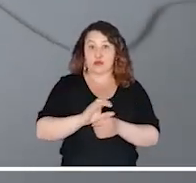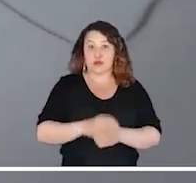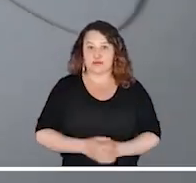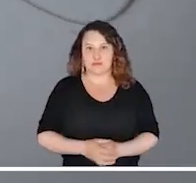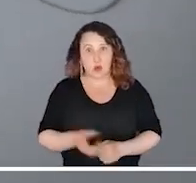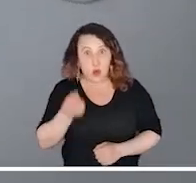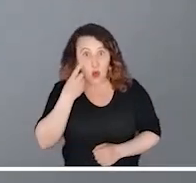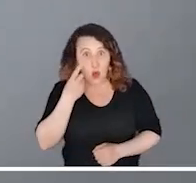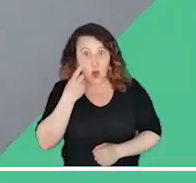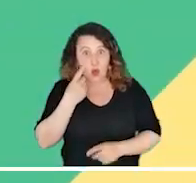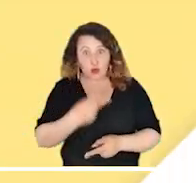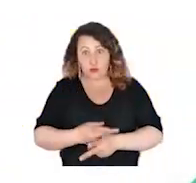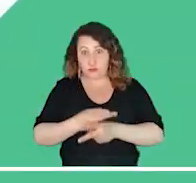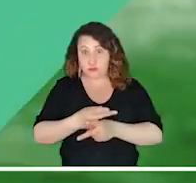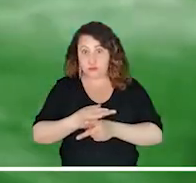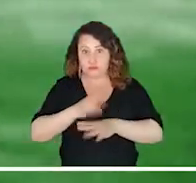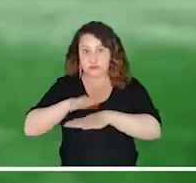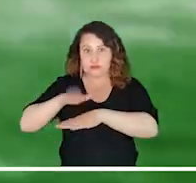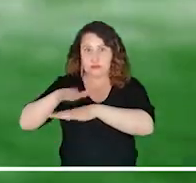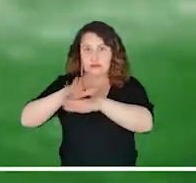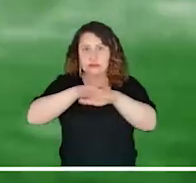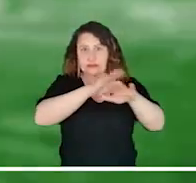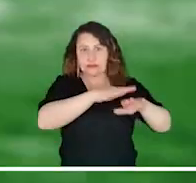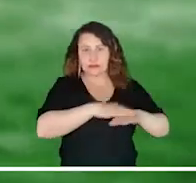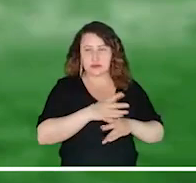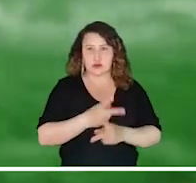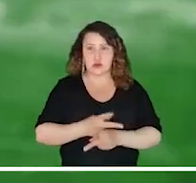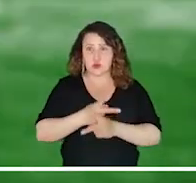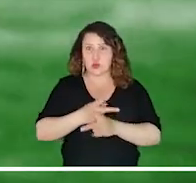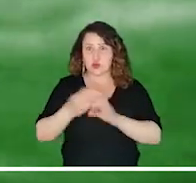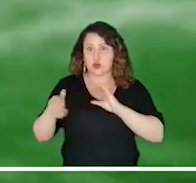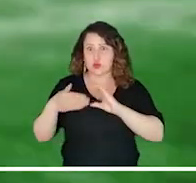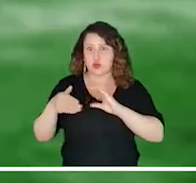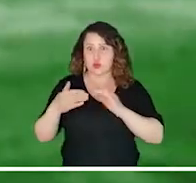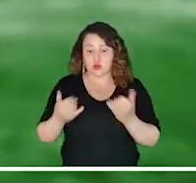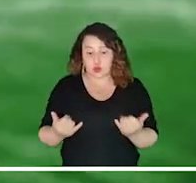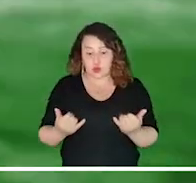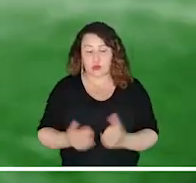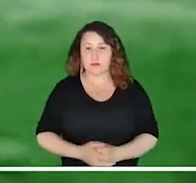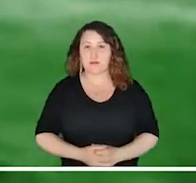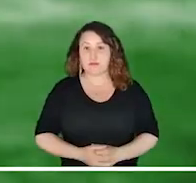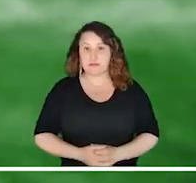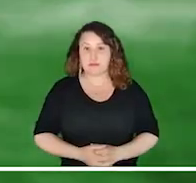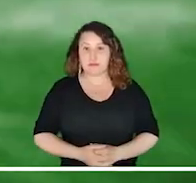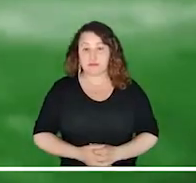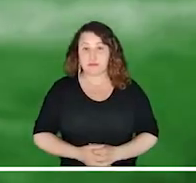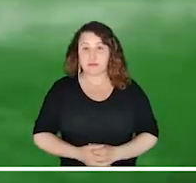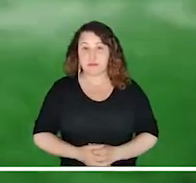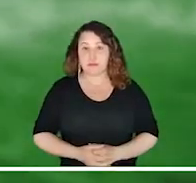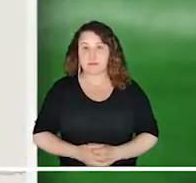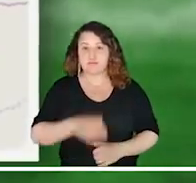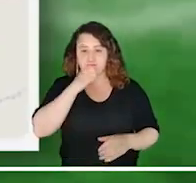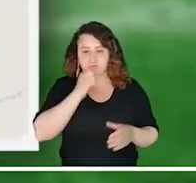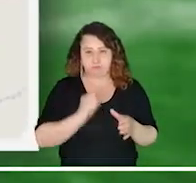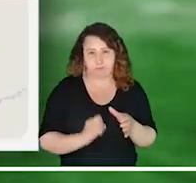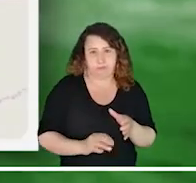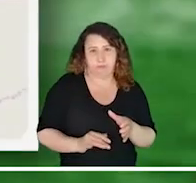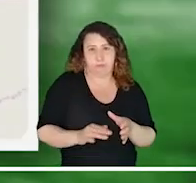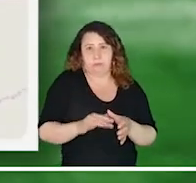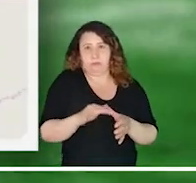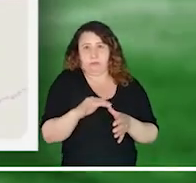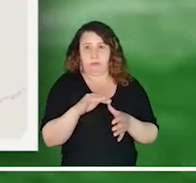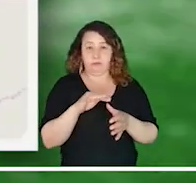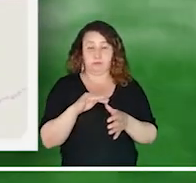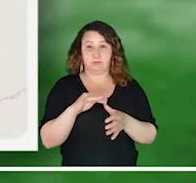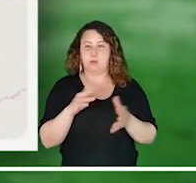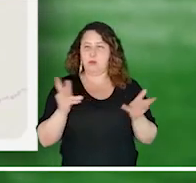condiciones secas en la ciudad. Tenga presentes las alertas meteorológicas que permanecen activas a esta hora. Se reporta